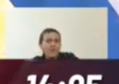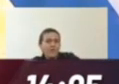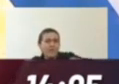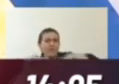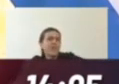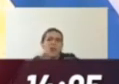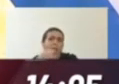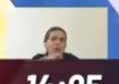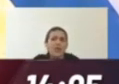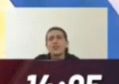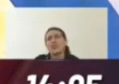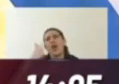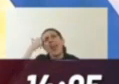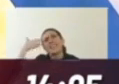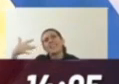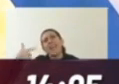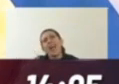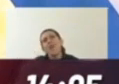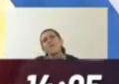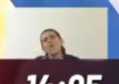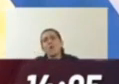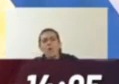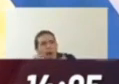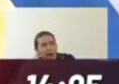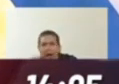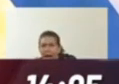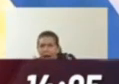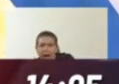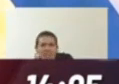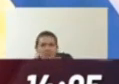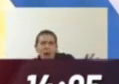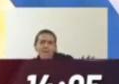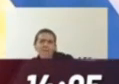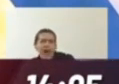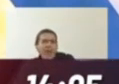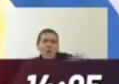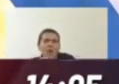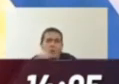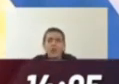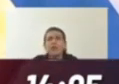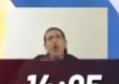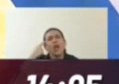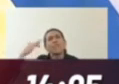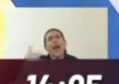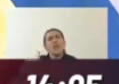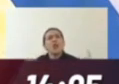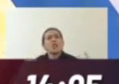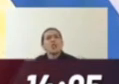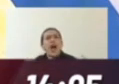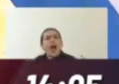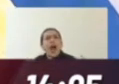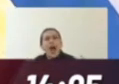Extraño que vuelva el fútbol tanto como el mayor hincha de fútbol. Extraño tocar la guitarra como mis amigos, como